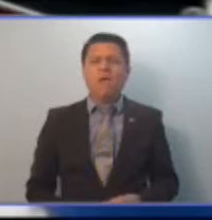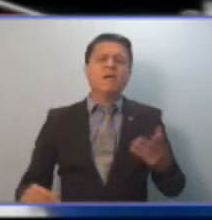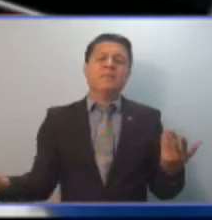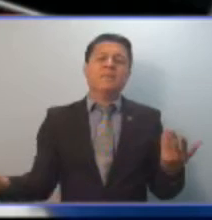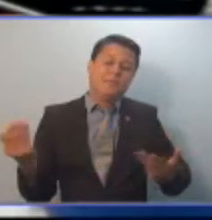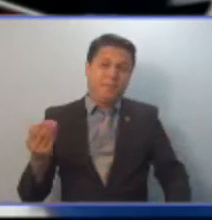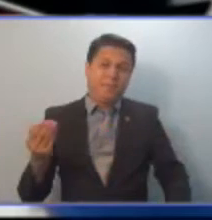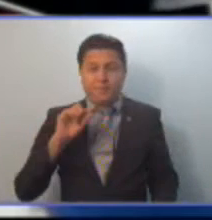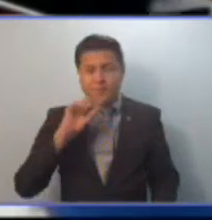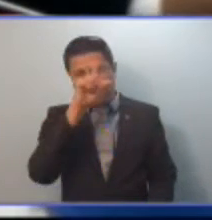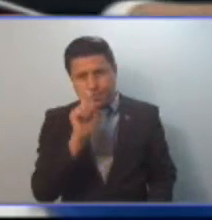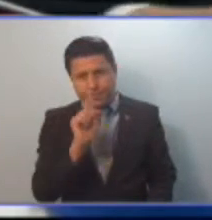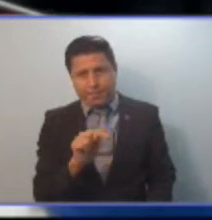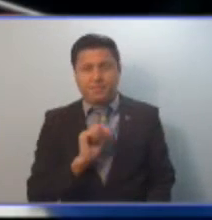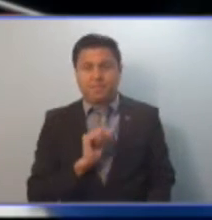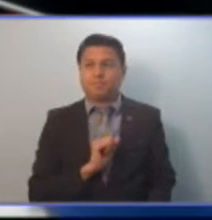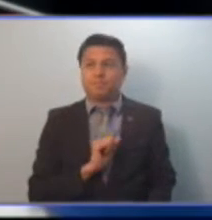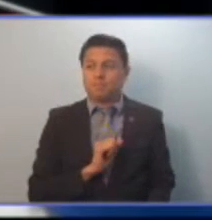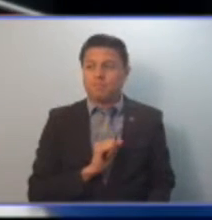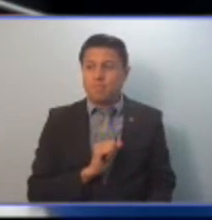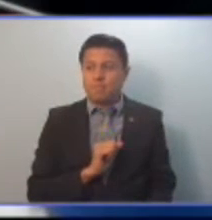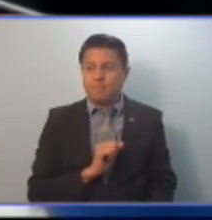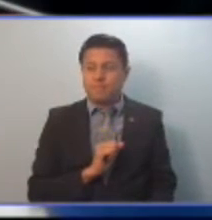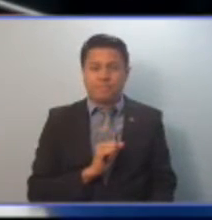hacerle a usted una pregunta que tiene